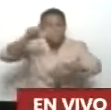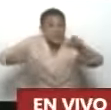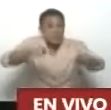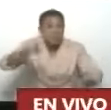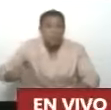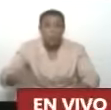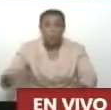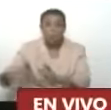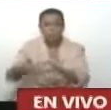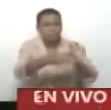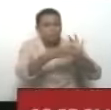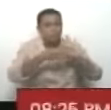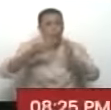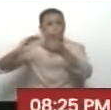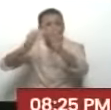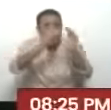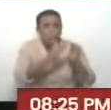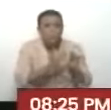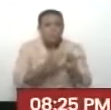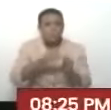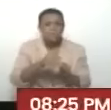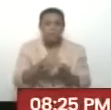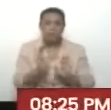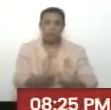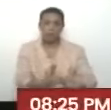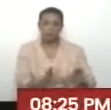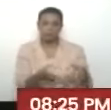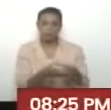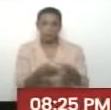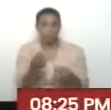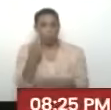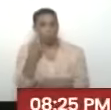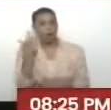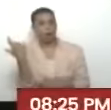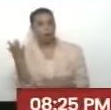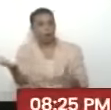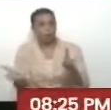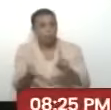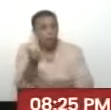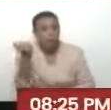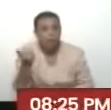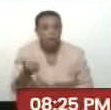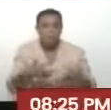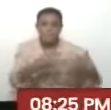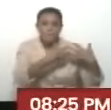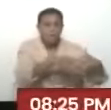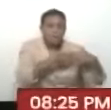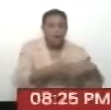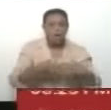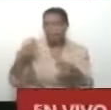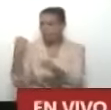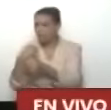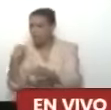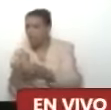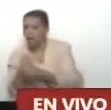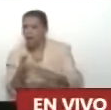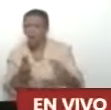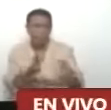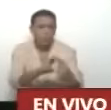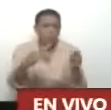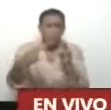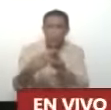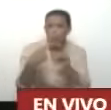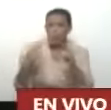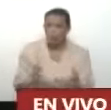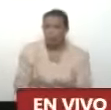de unidad nacional donde los contrarios nos encontramos. Se encontraron los empresarios y los trabajadores, se encontraron los cultores,